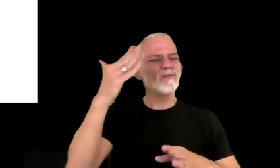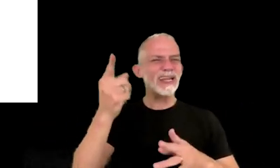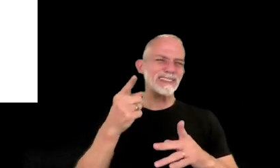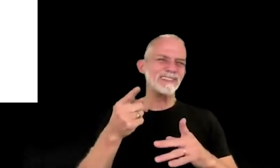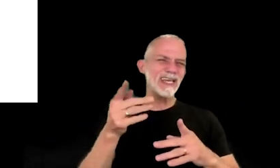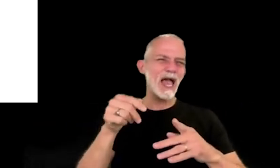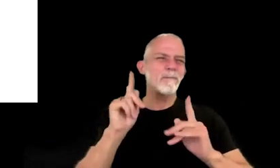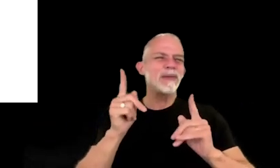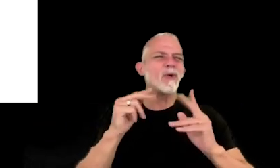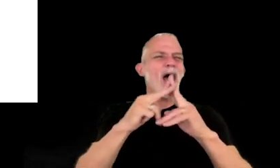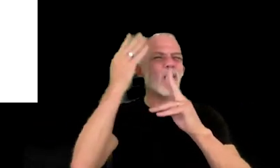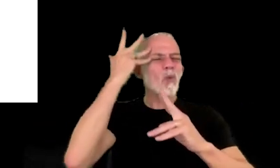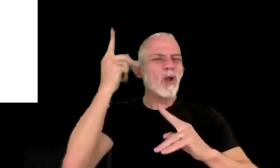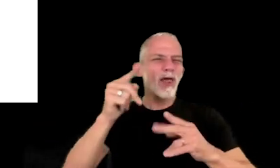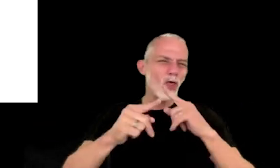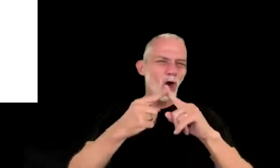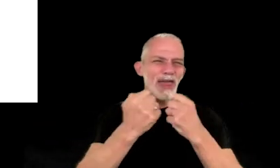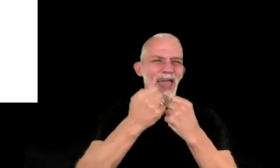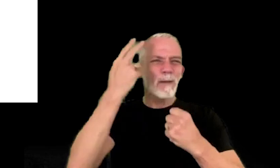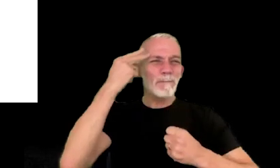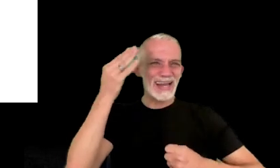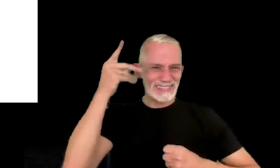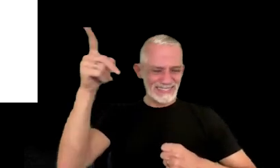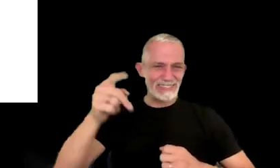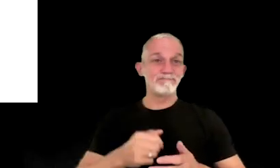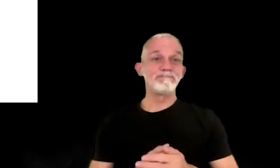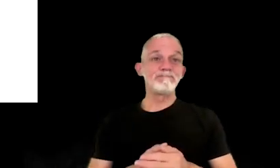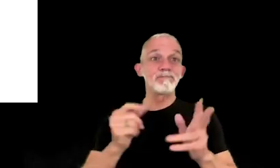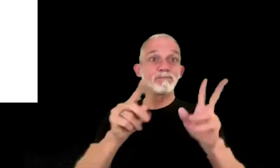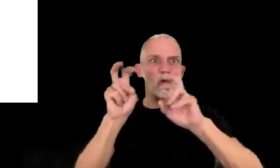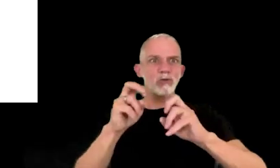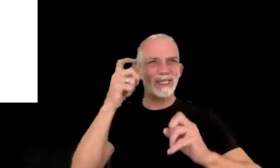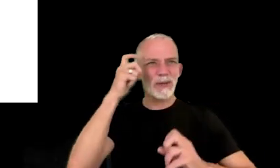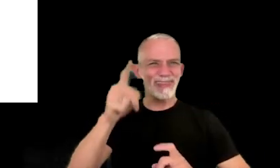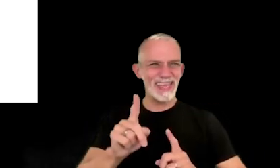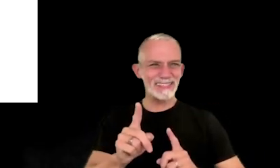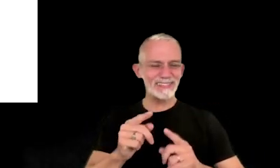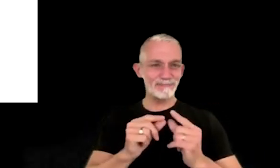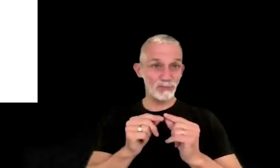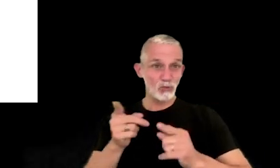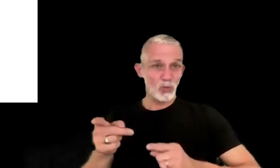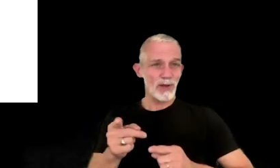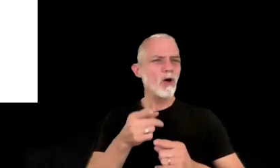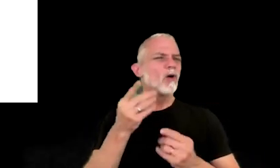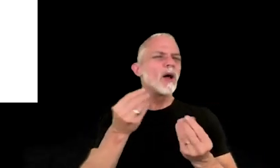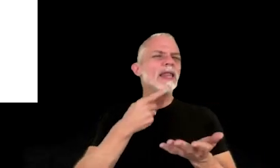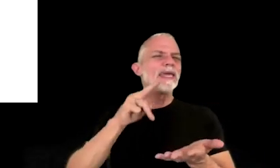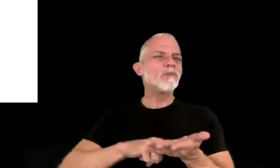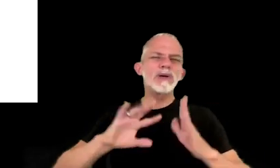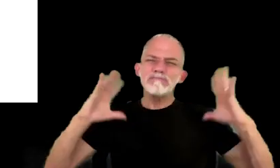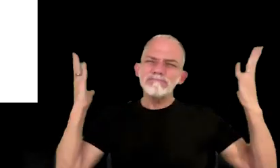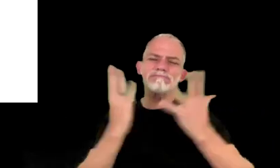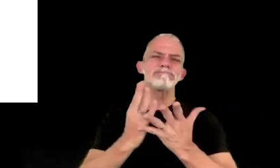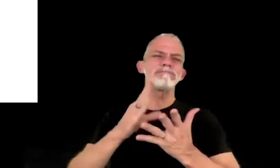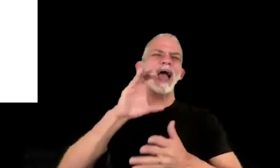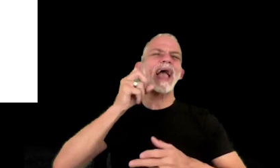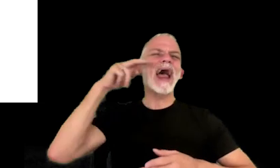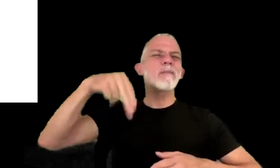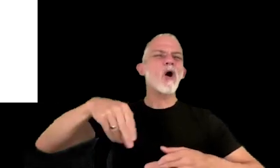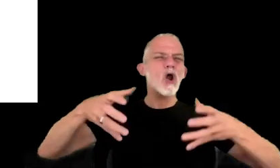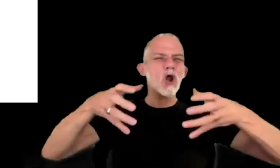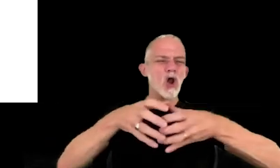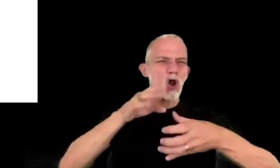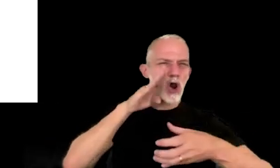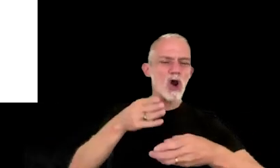Acuerdo de París. Vamos a ver si lo podemos lograr. Y otro tema que se está viniendo el último año a la fecha es un impuesto global al carbón. Ese